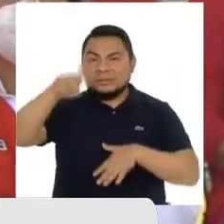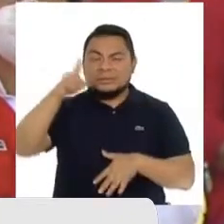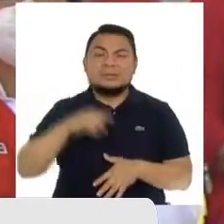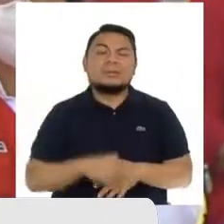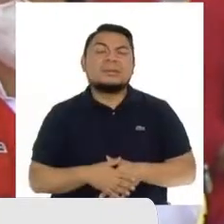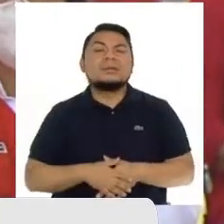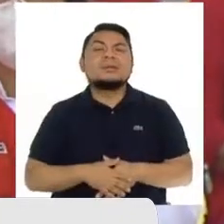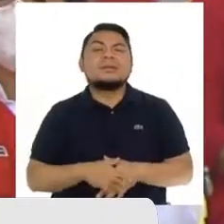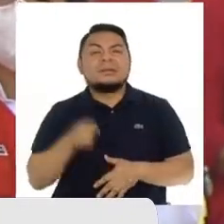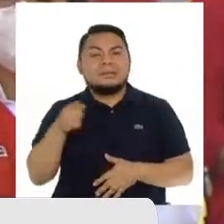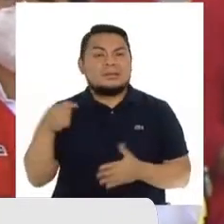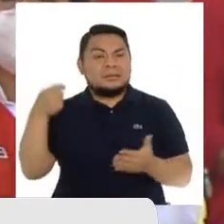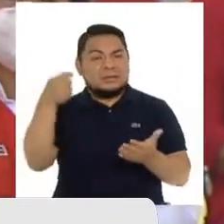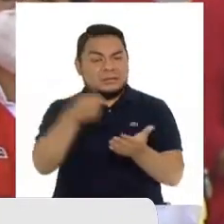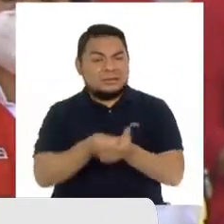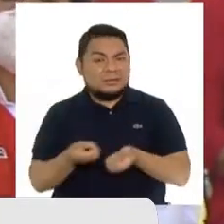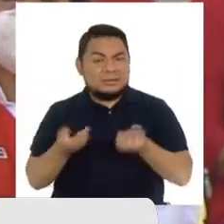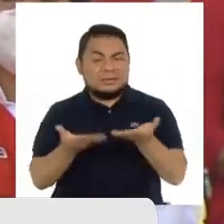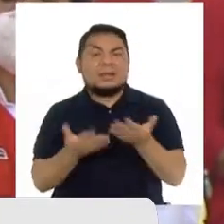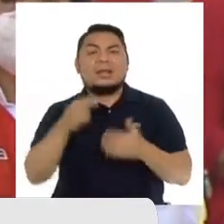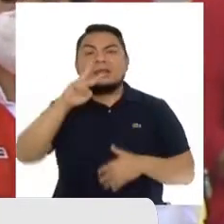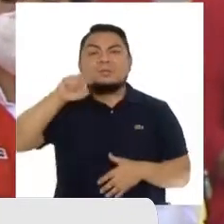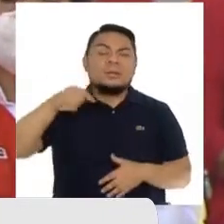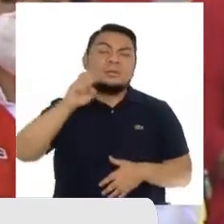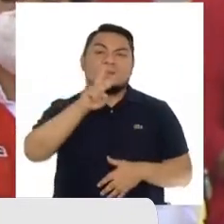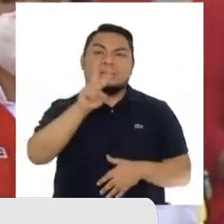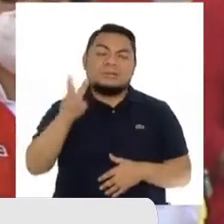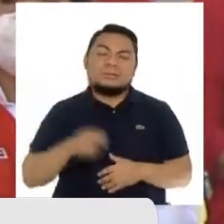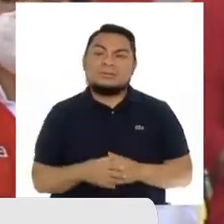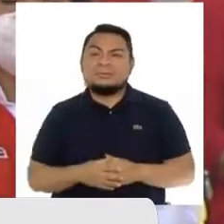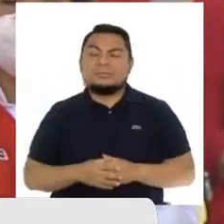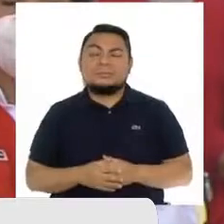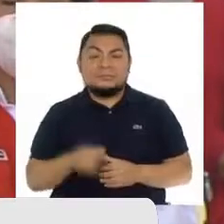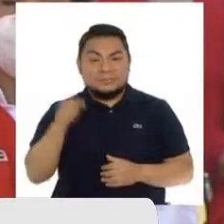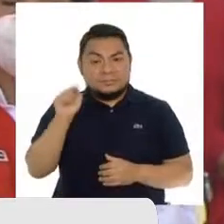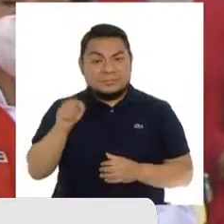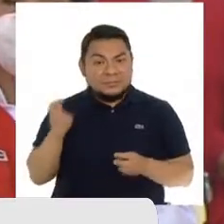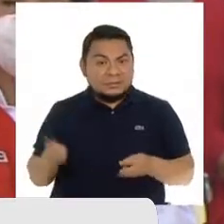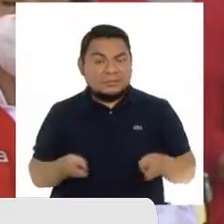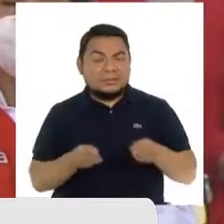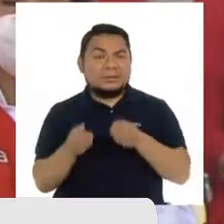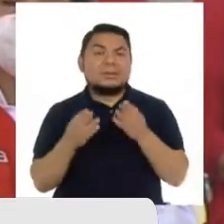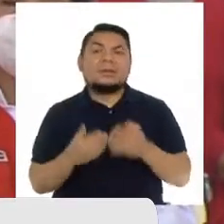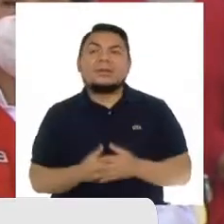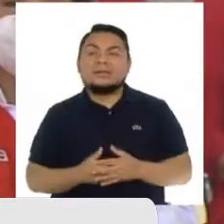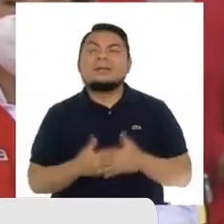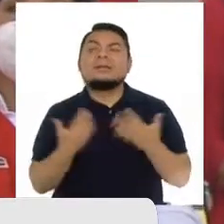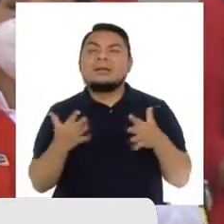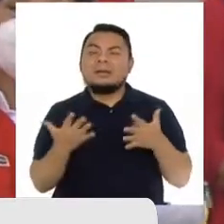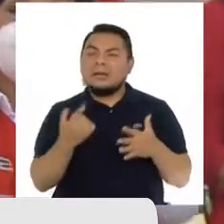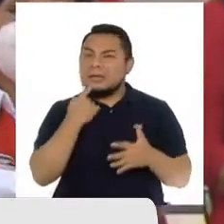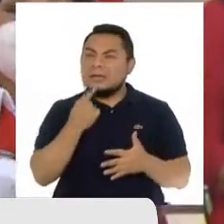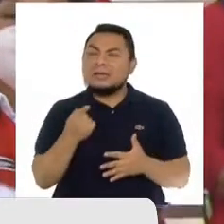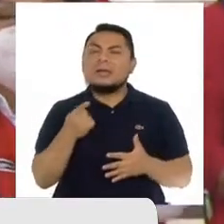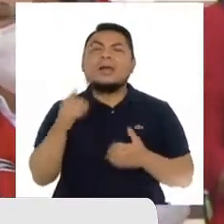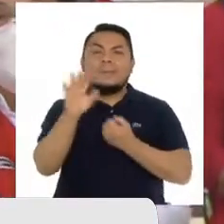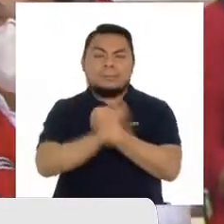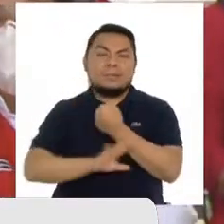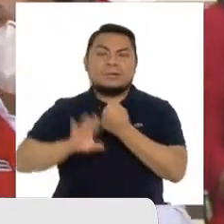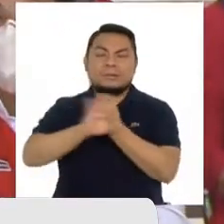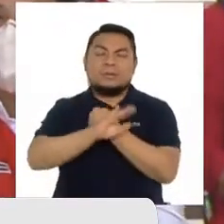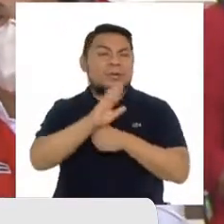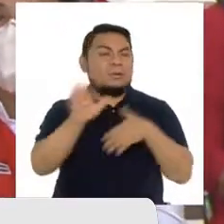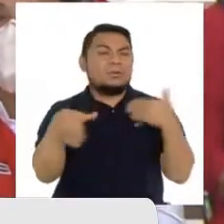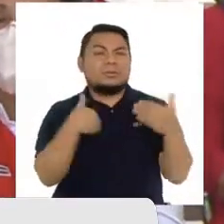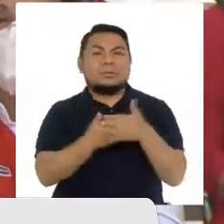se entregarán en el 2022 de esta manera aseguramos la protección de